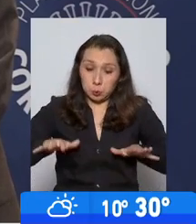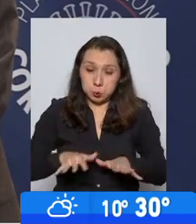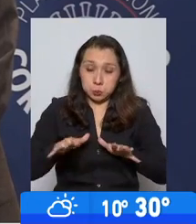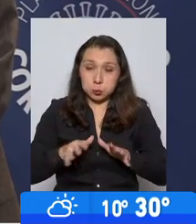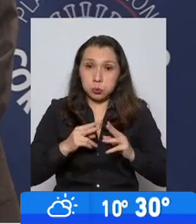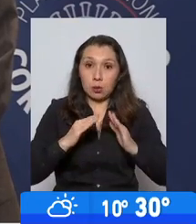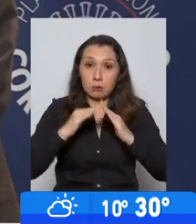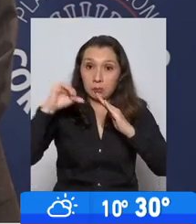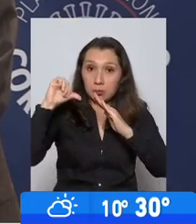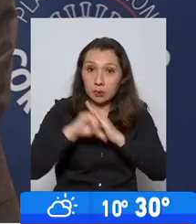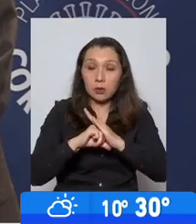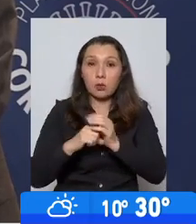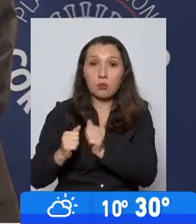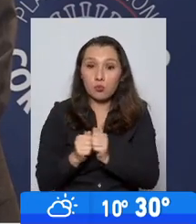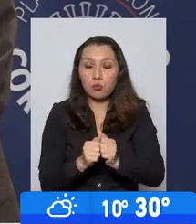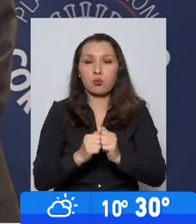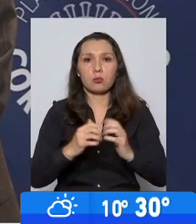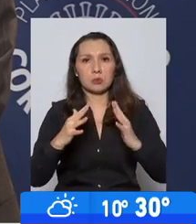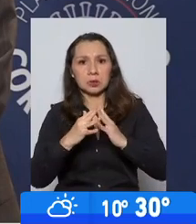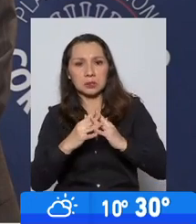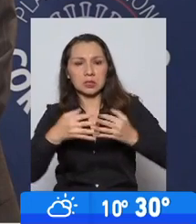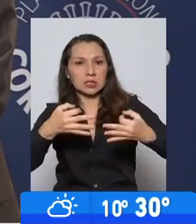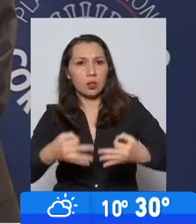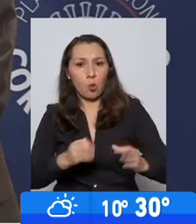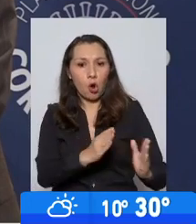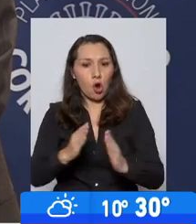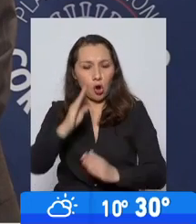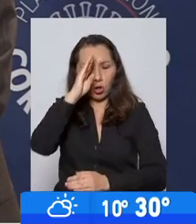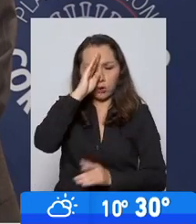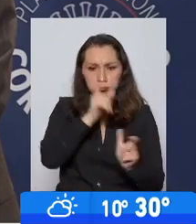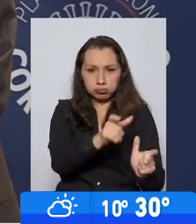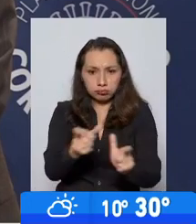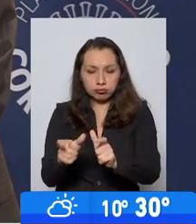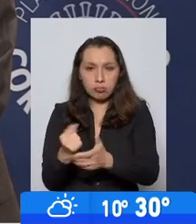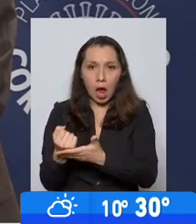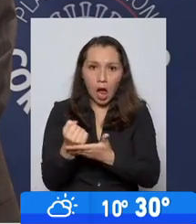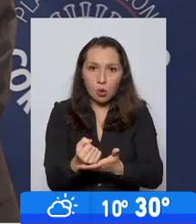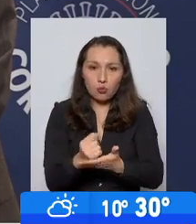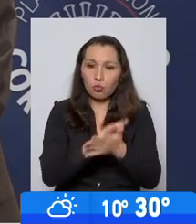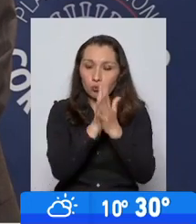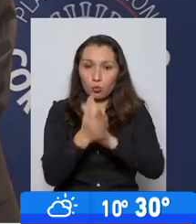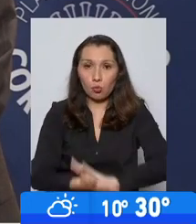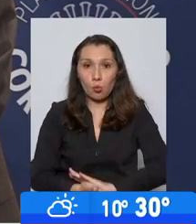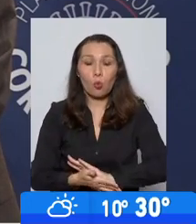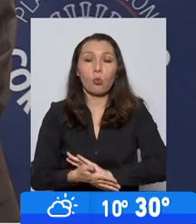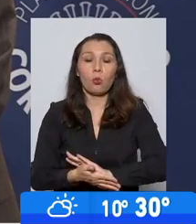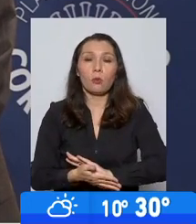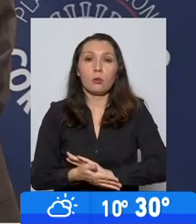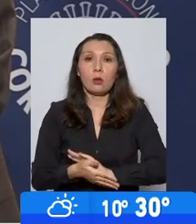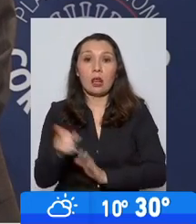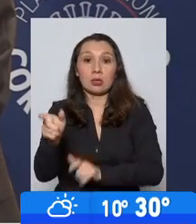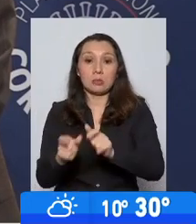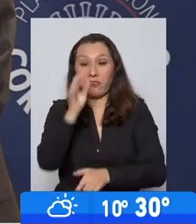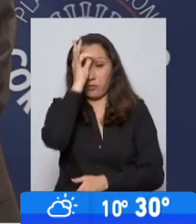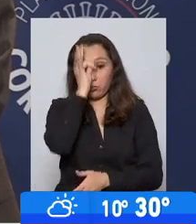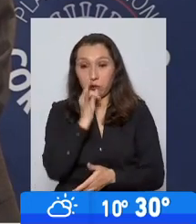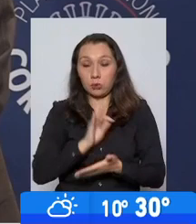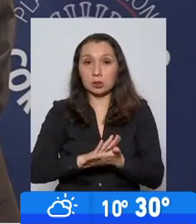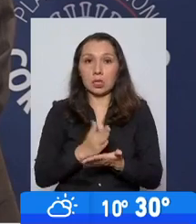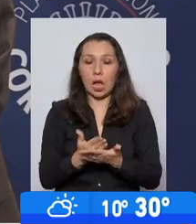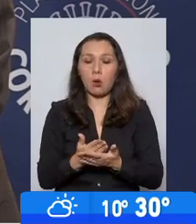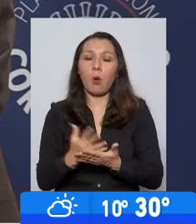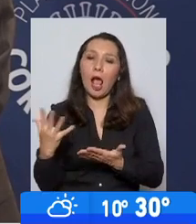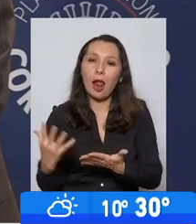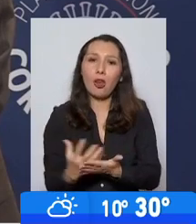del acompañamiento de las fuerzas de seguridad, de orden y todo el personal de salud,